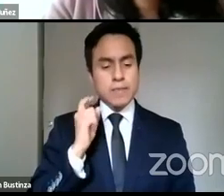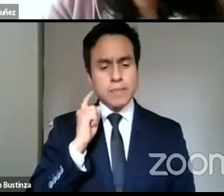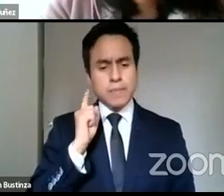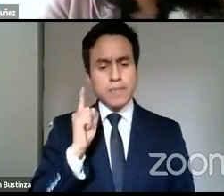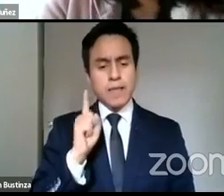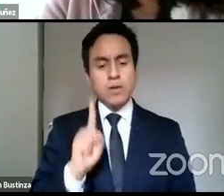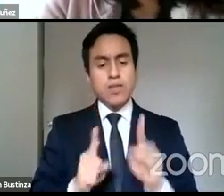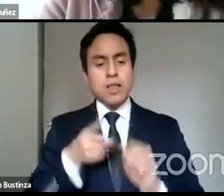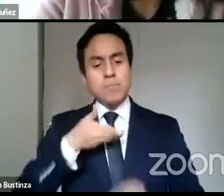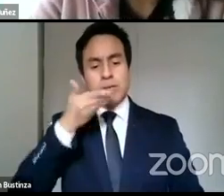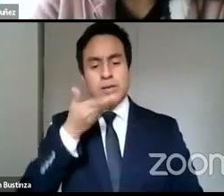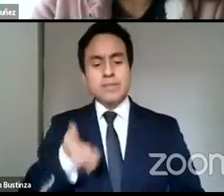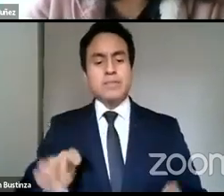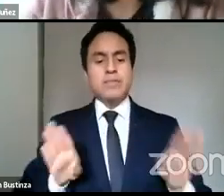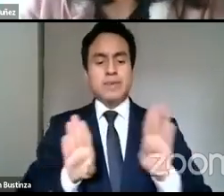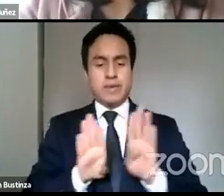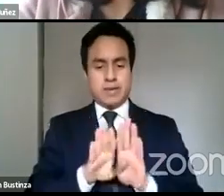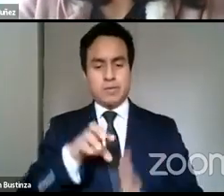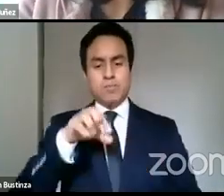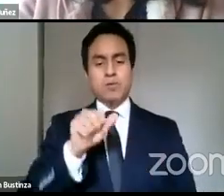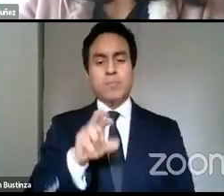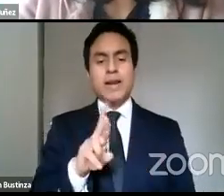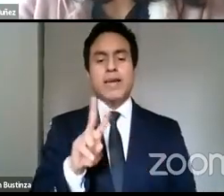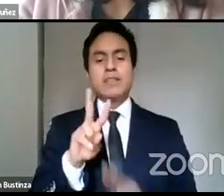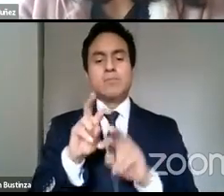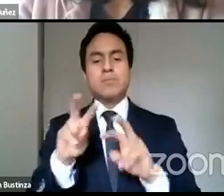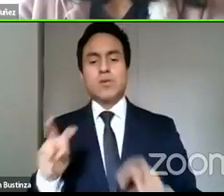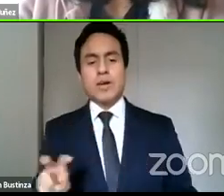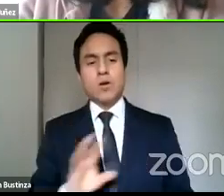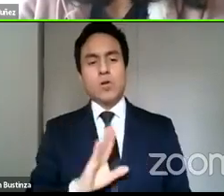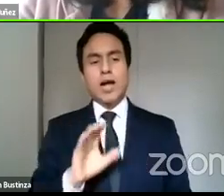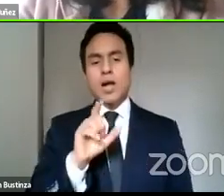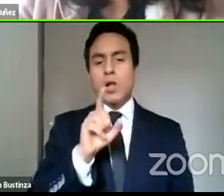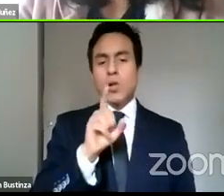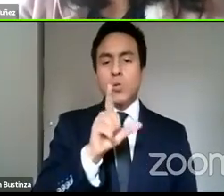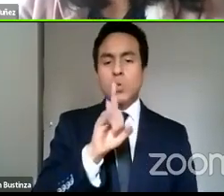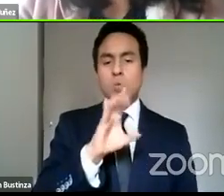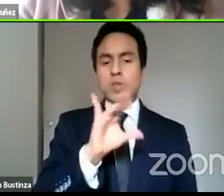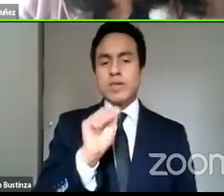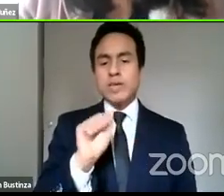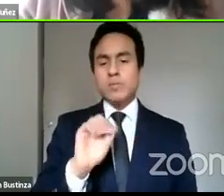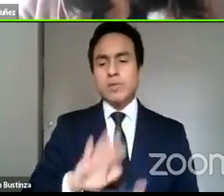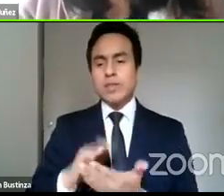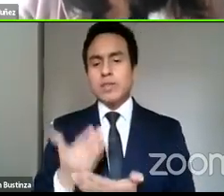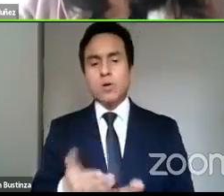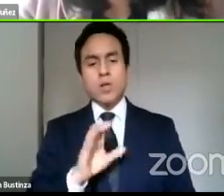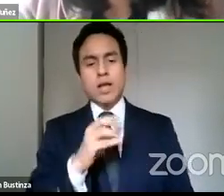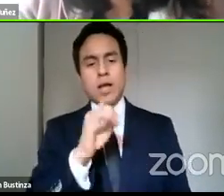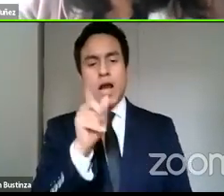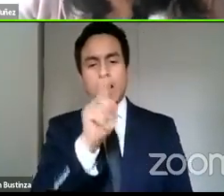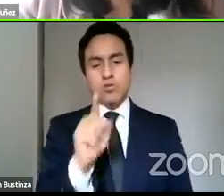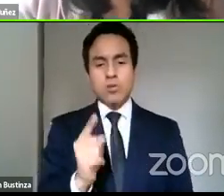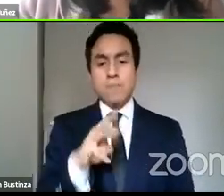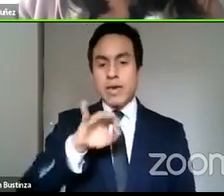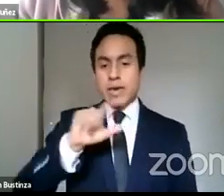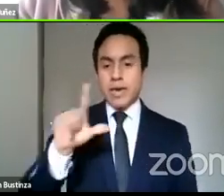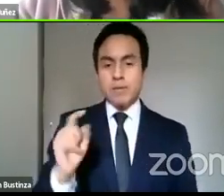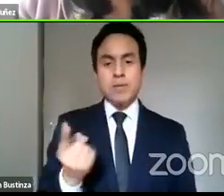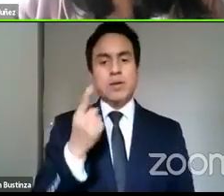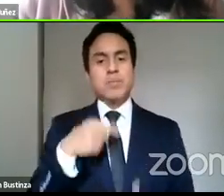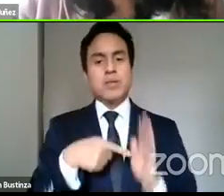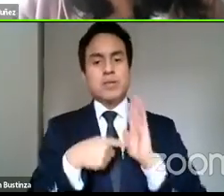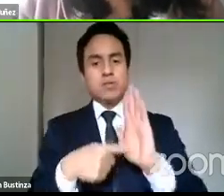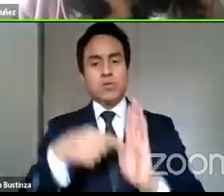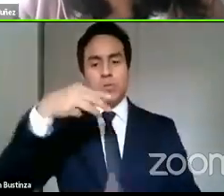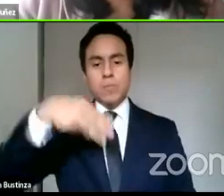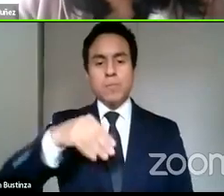algunas palabras de cierre por parte del Par Explora. ¿Ya? Hola Lucía, ¿cómo estás? Hola Carlos, muchas gracias. Hola Miguel. Primero quiero agradecer la presentación de